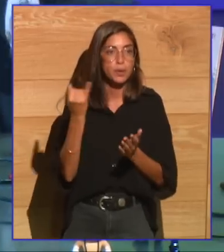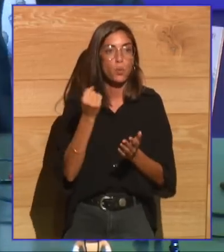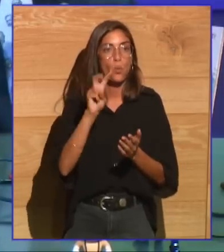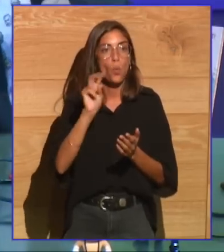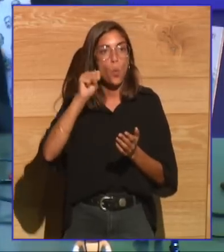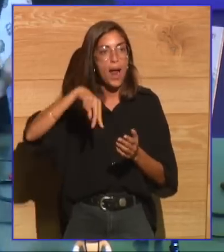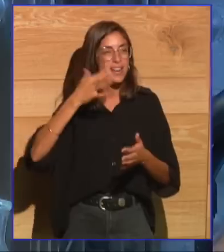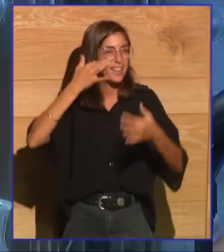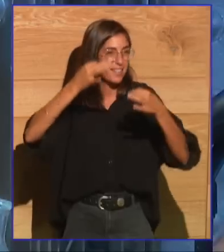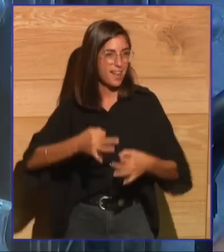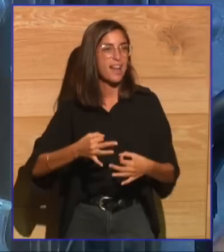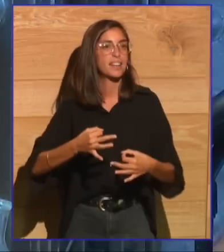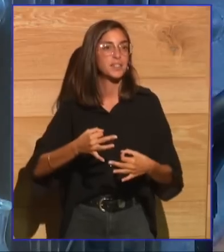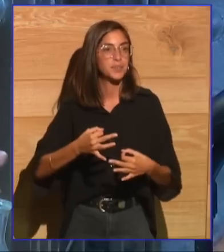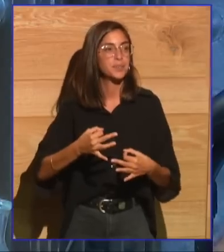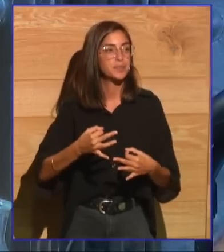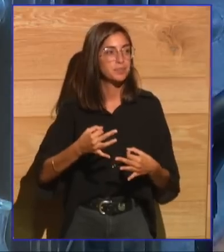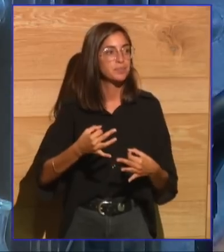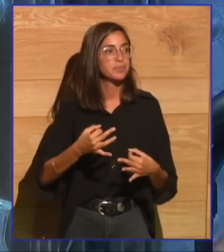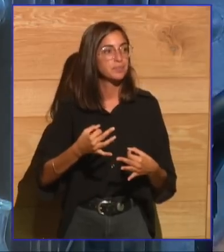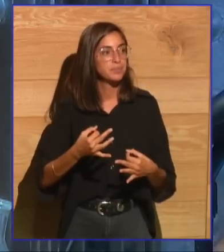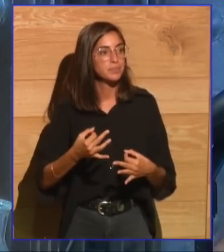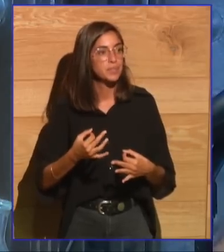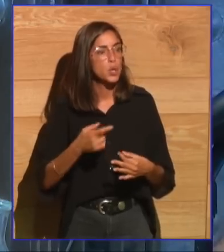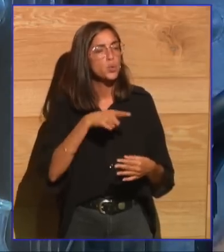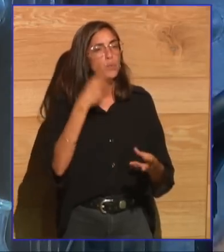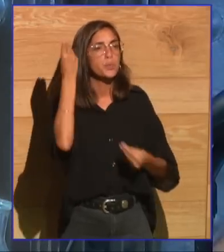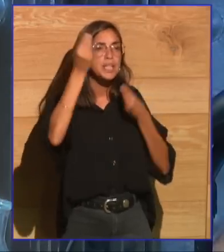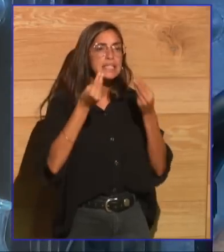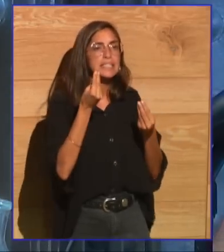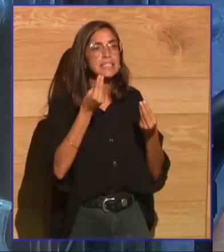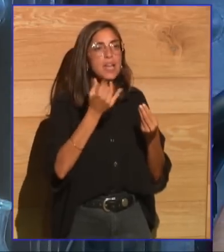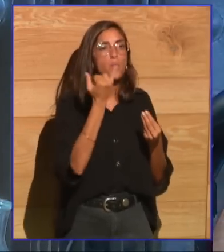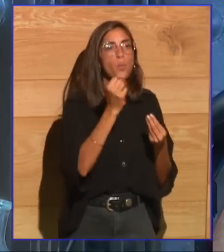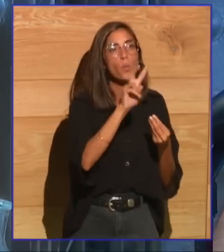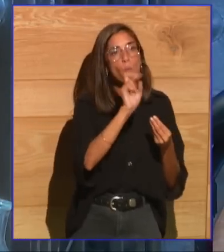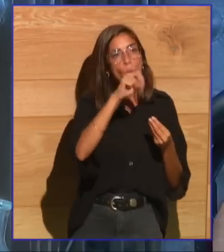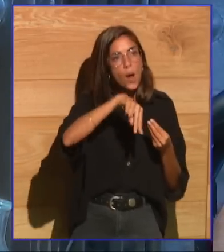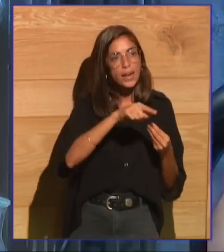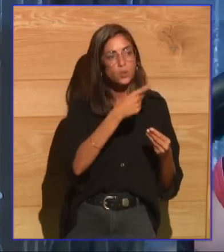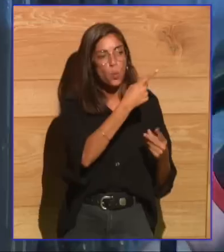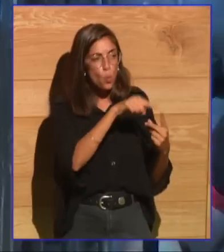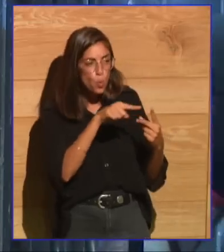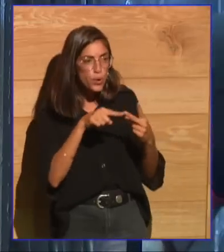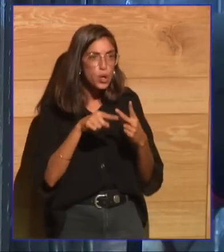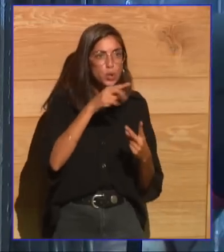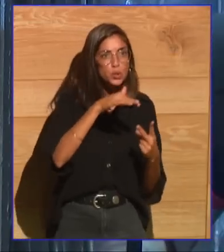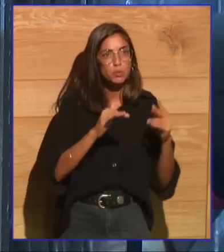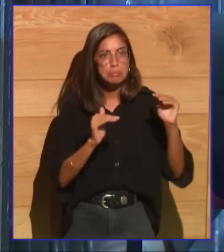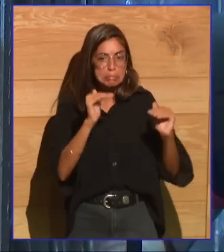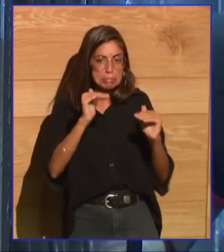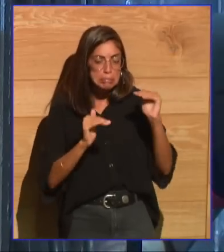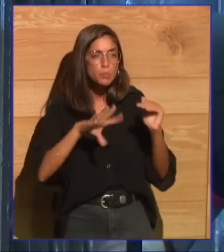porque ya se está estirando está igual que podríamos conseguir un término medio de juanes si hablamos de estructura y